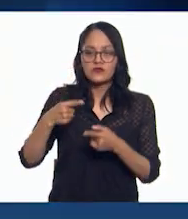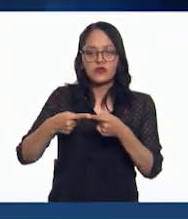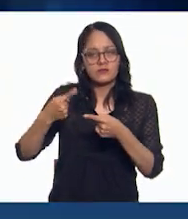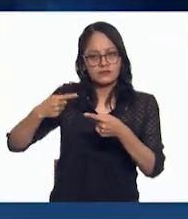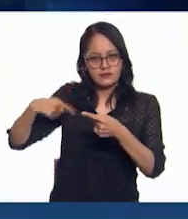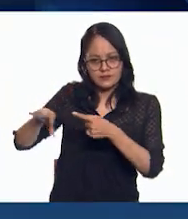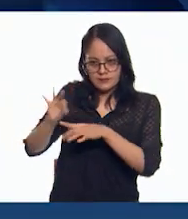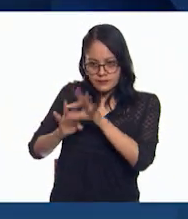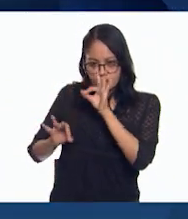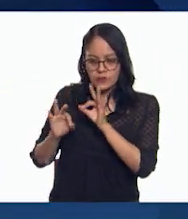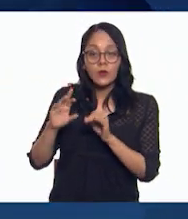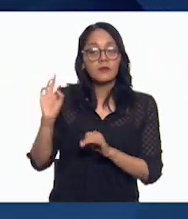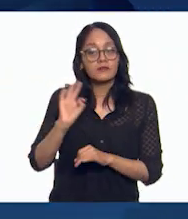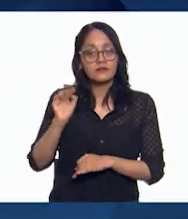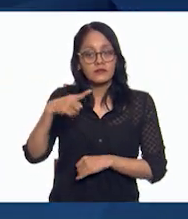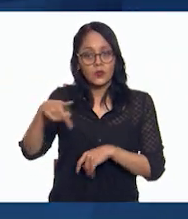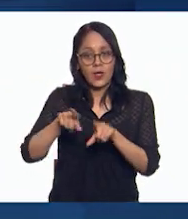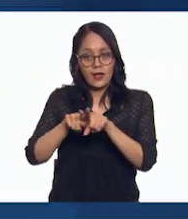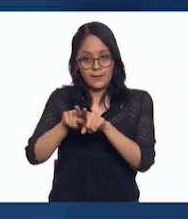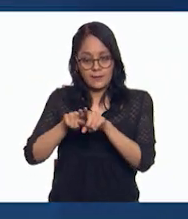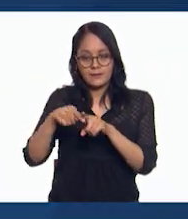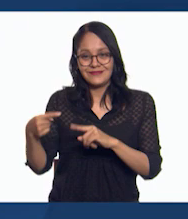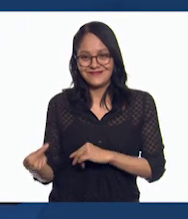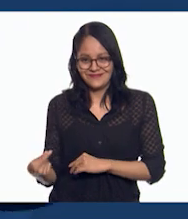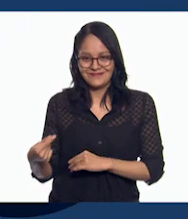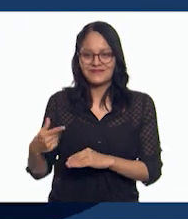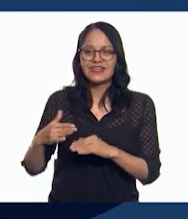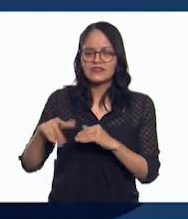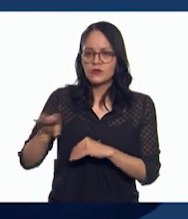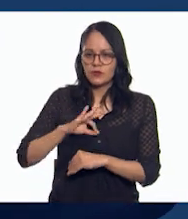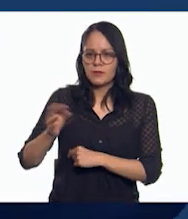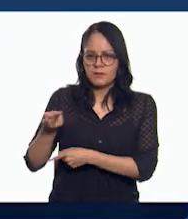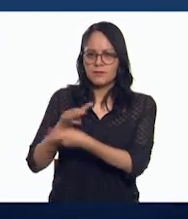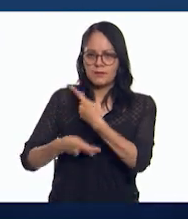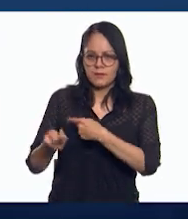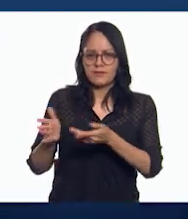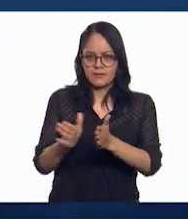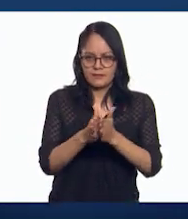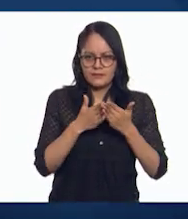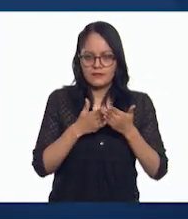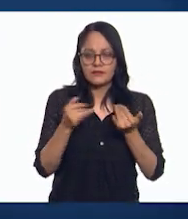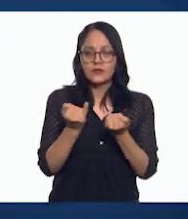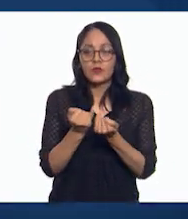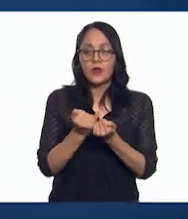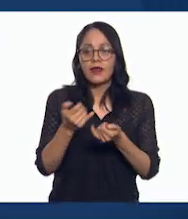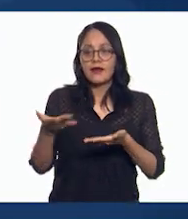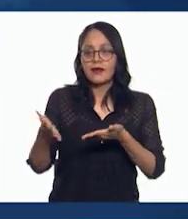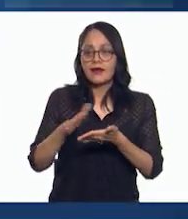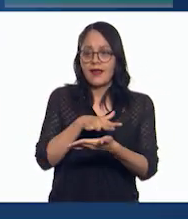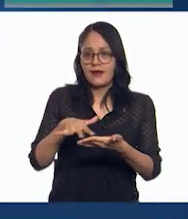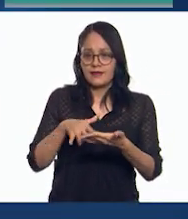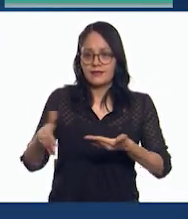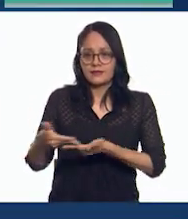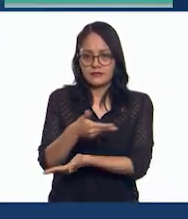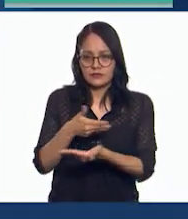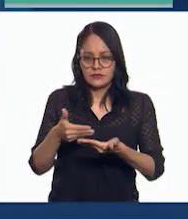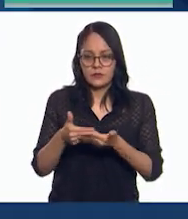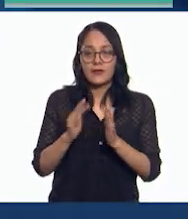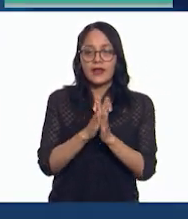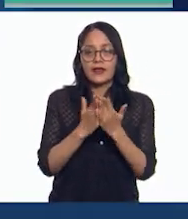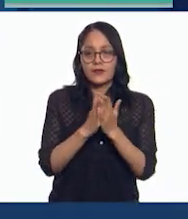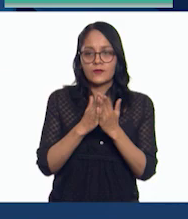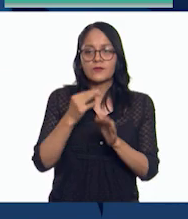si tienen hermanas y hermanos más pequeños, se los pueden pedir prestados o compartir con ellos la lectura. El libro de lecturas